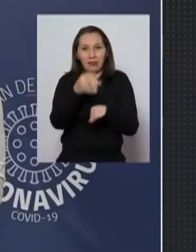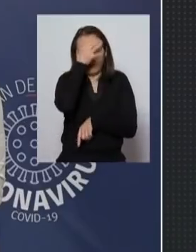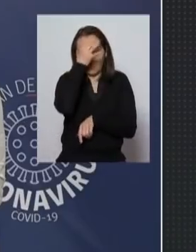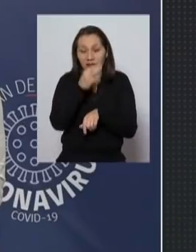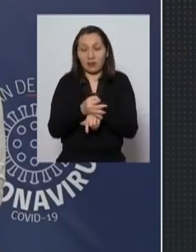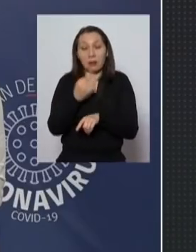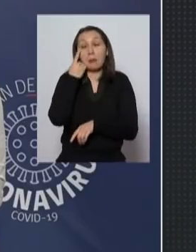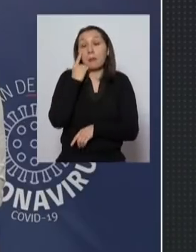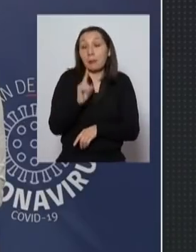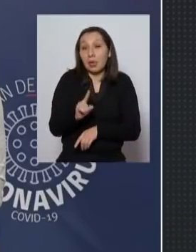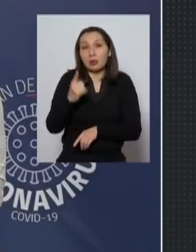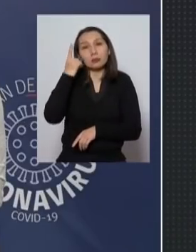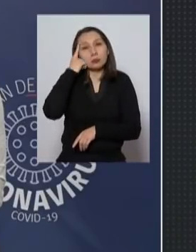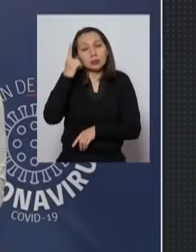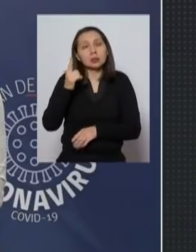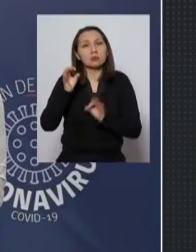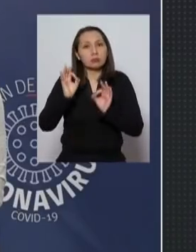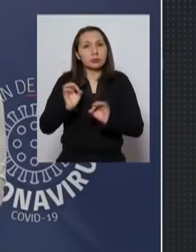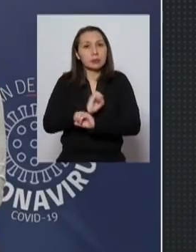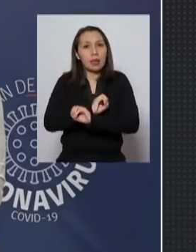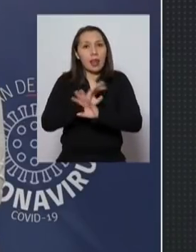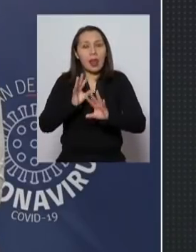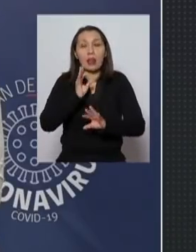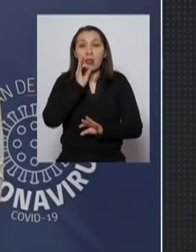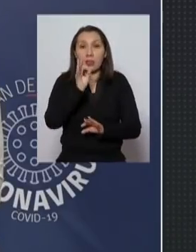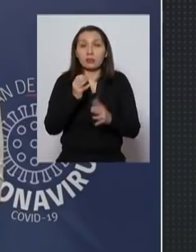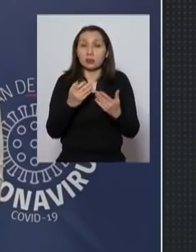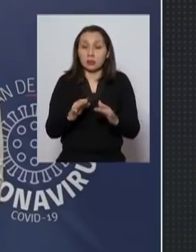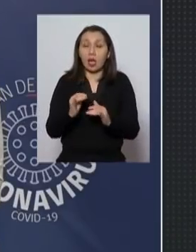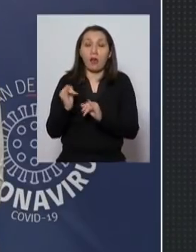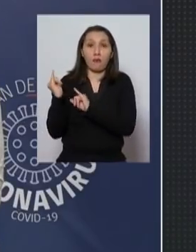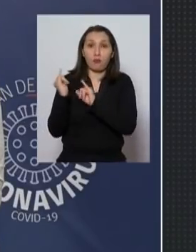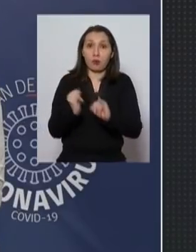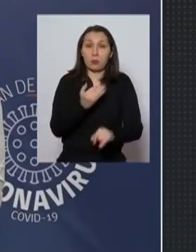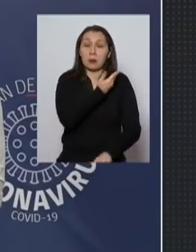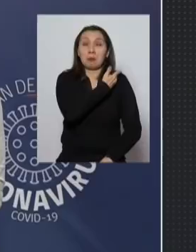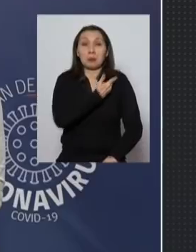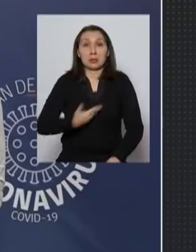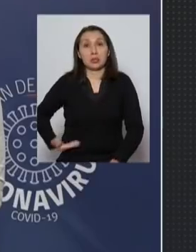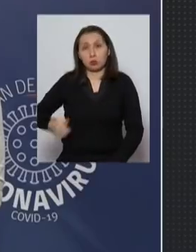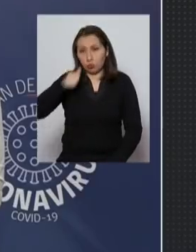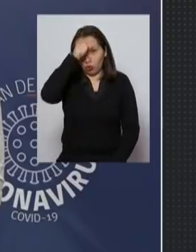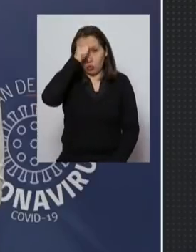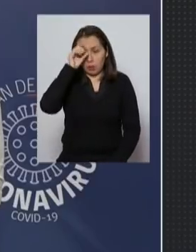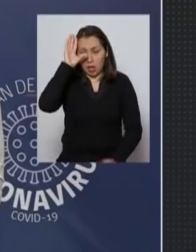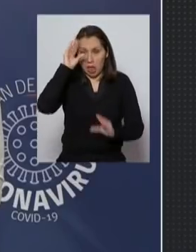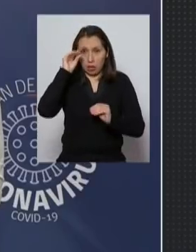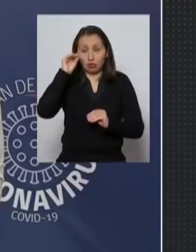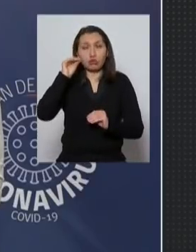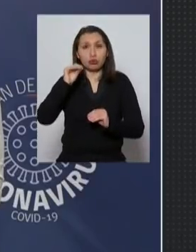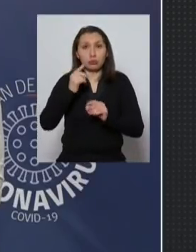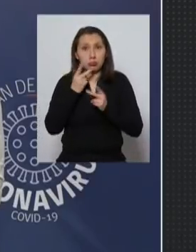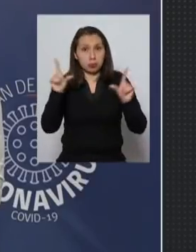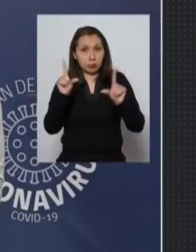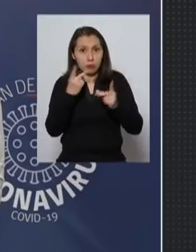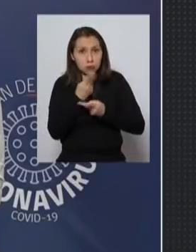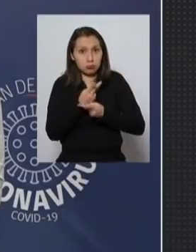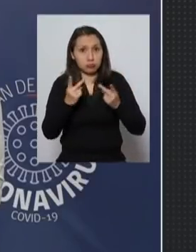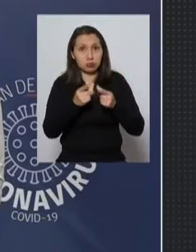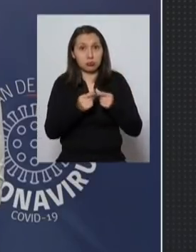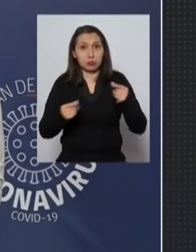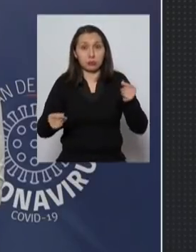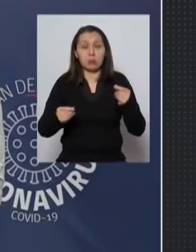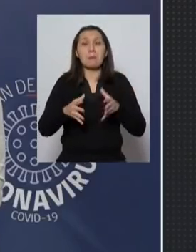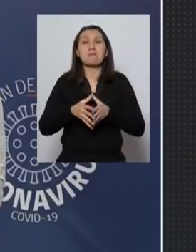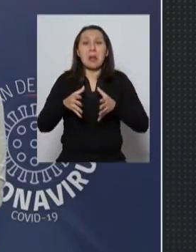pero creo que hay que establecer con claridad, y ya lo señaló el presidente el día domingo en la noche en la cadena nacional, que estamos aumentando